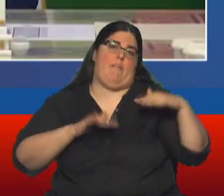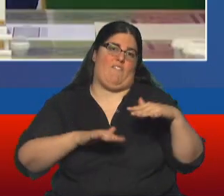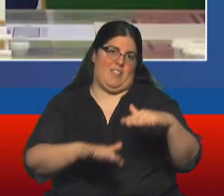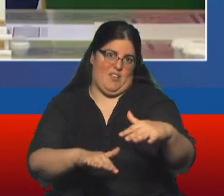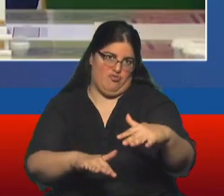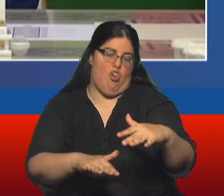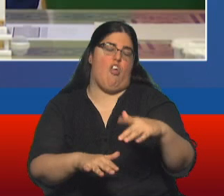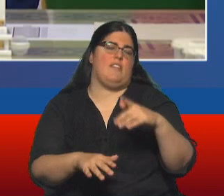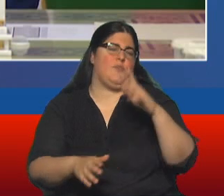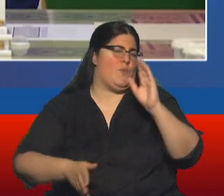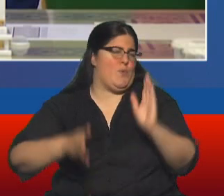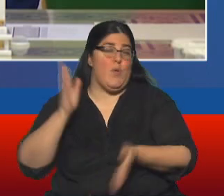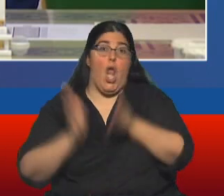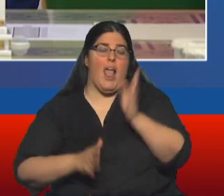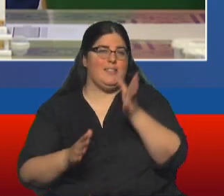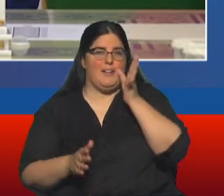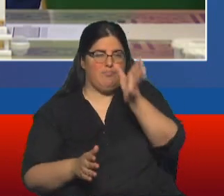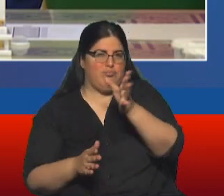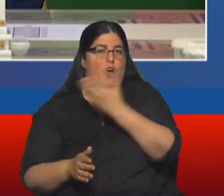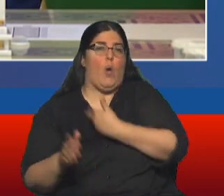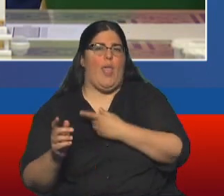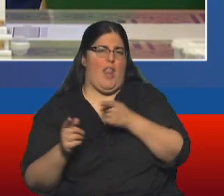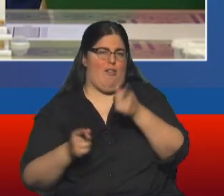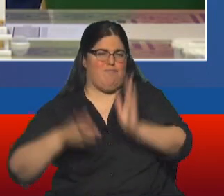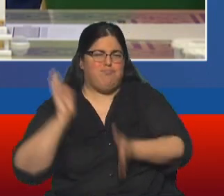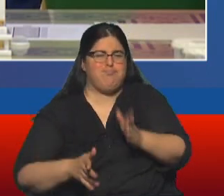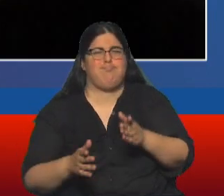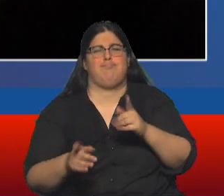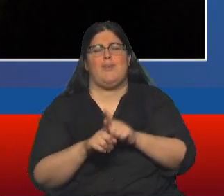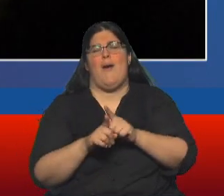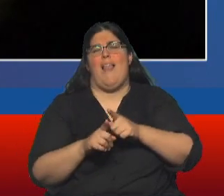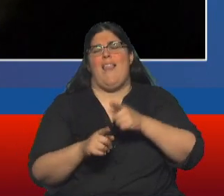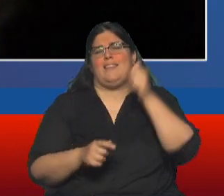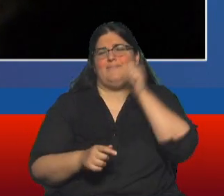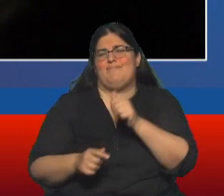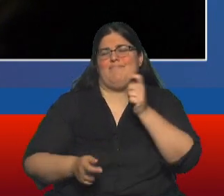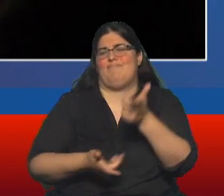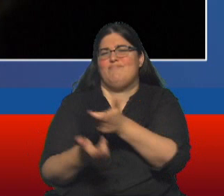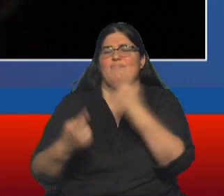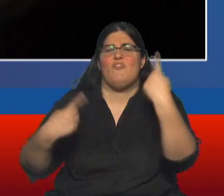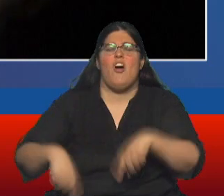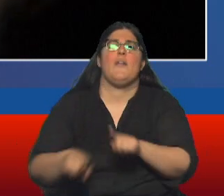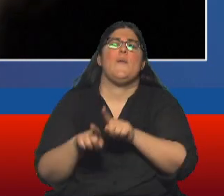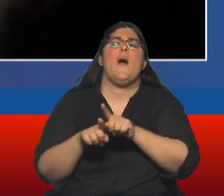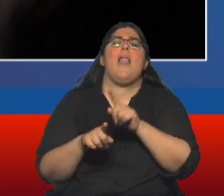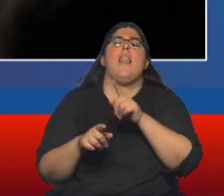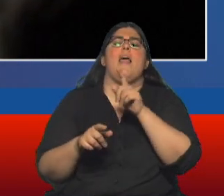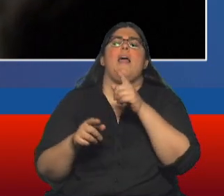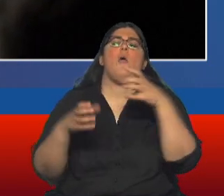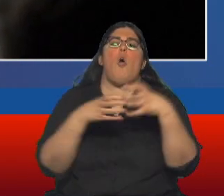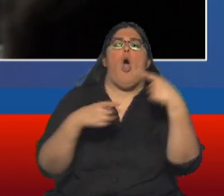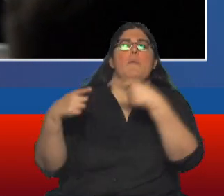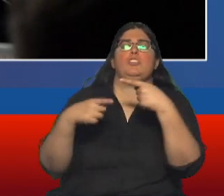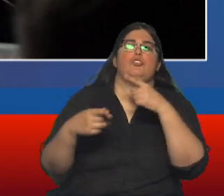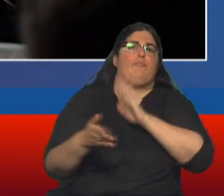con muchísima violencia, con detenciones sistemáticas, con tortura, con el exilio de representantes de la oposición. Entonces,